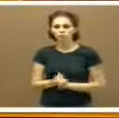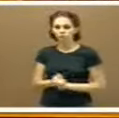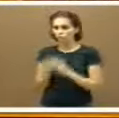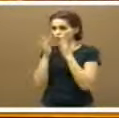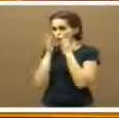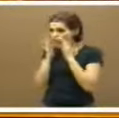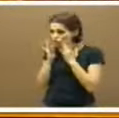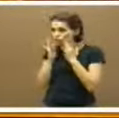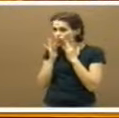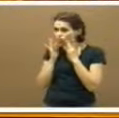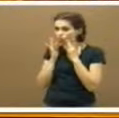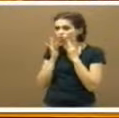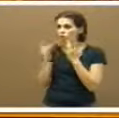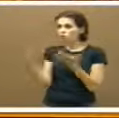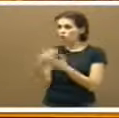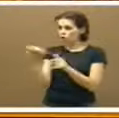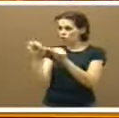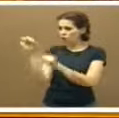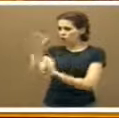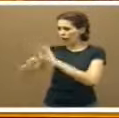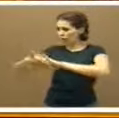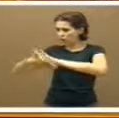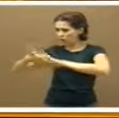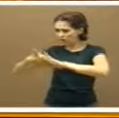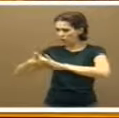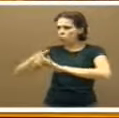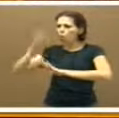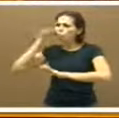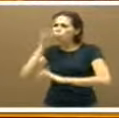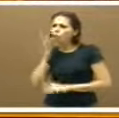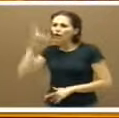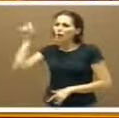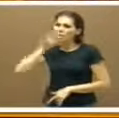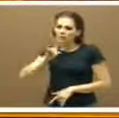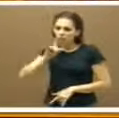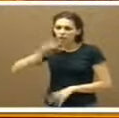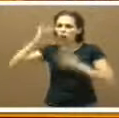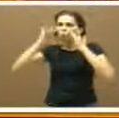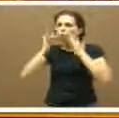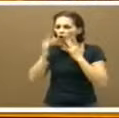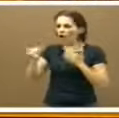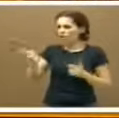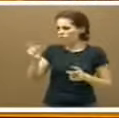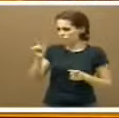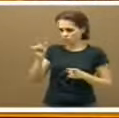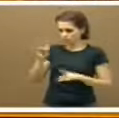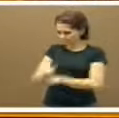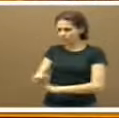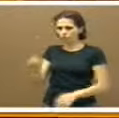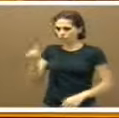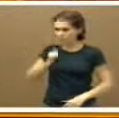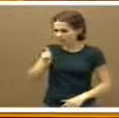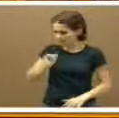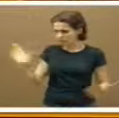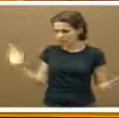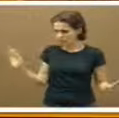Absolutamente, todo lo que ha dicho es pura mentira y pura farsa. Y yo